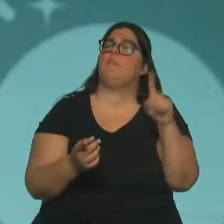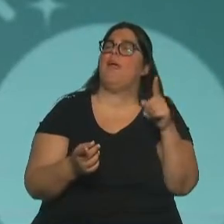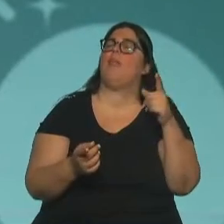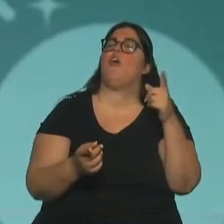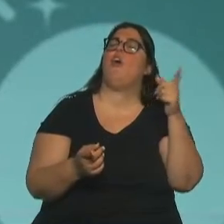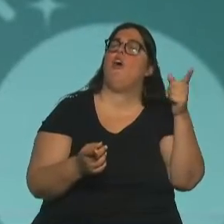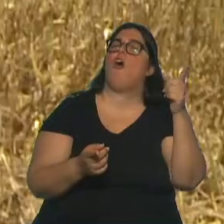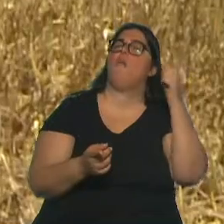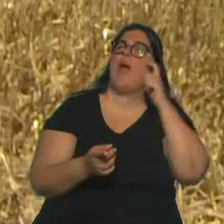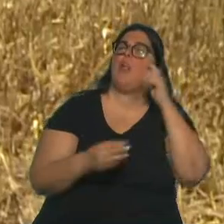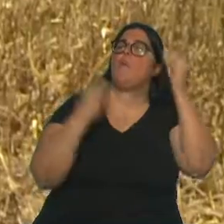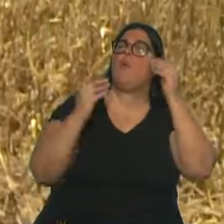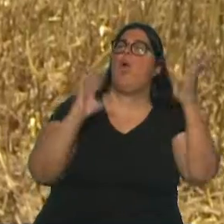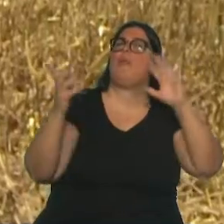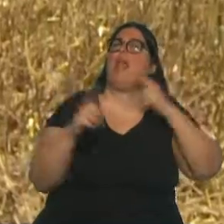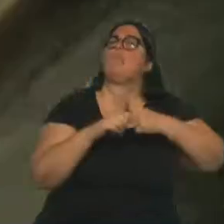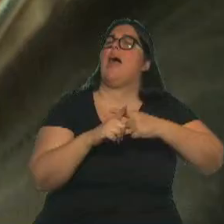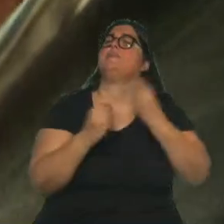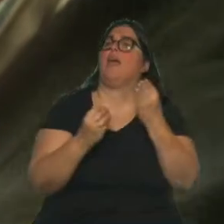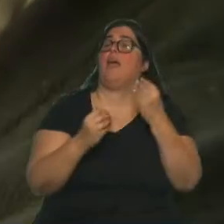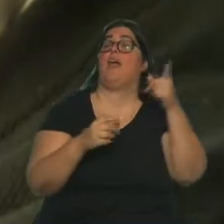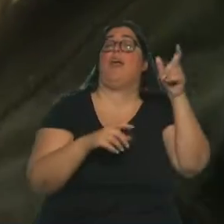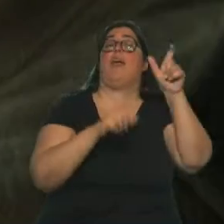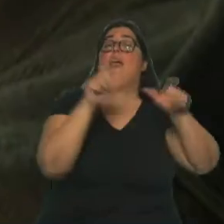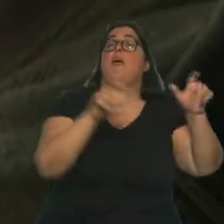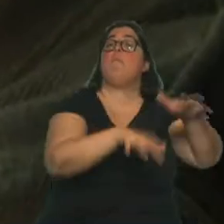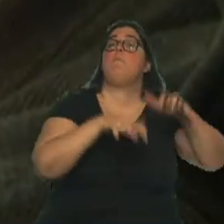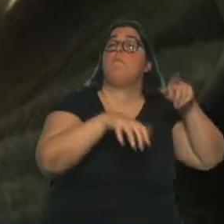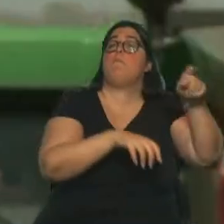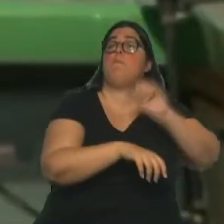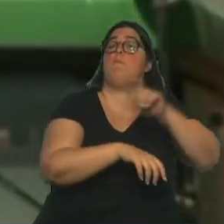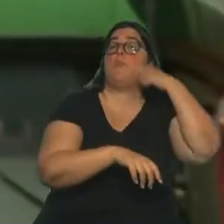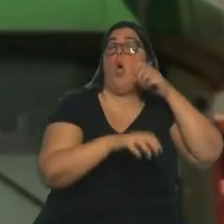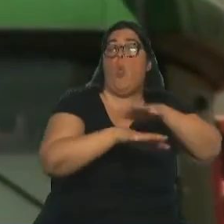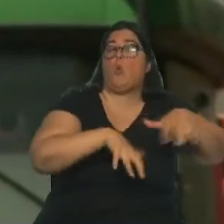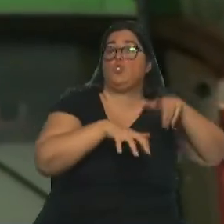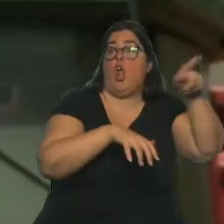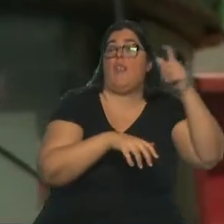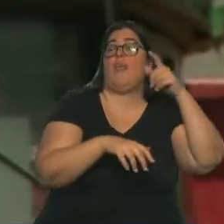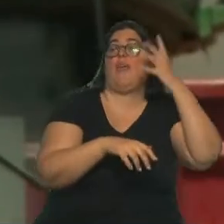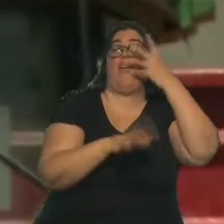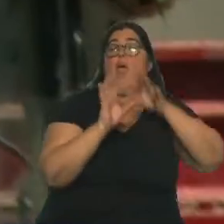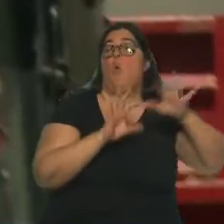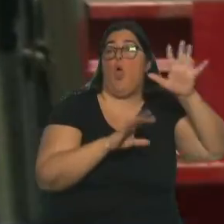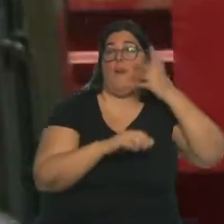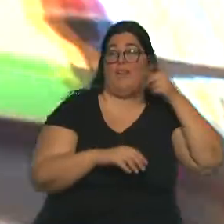preocupaciones ambientales, la presión de los productores agrícolas franceses que se niegan a competir y perder sus